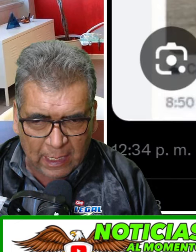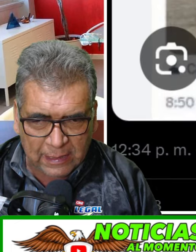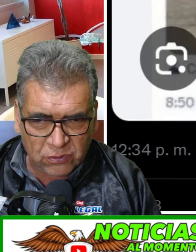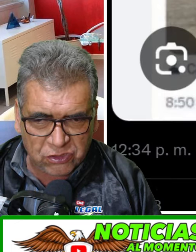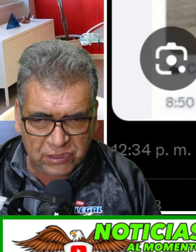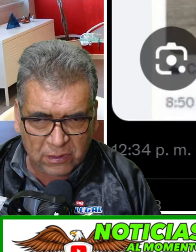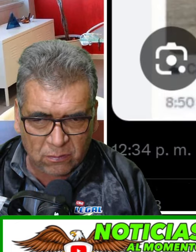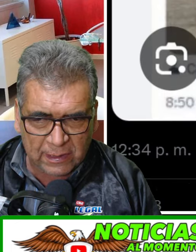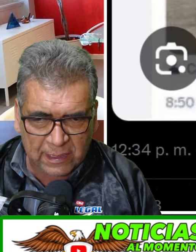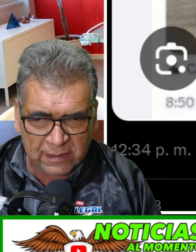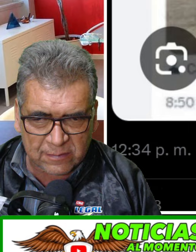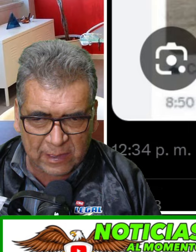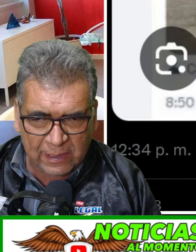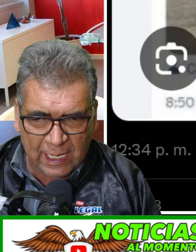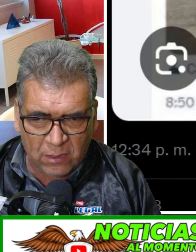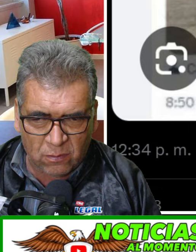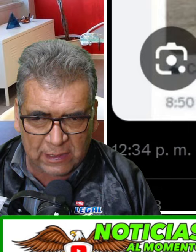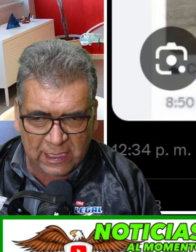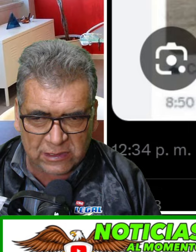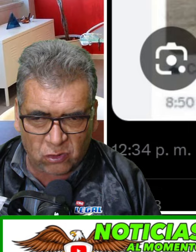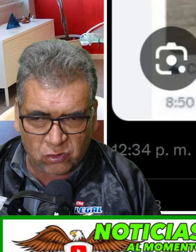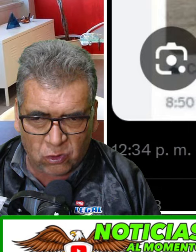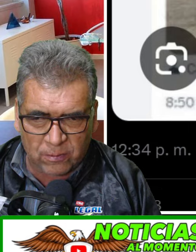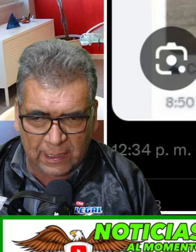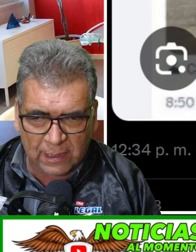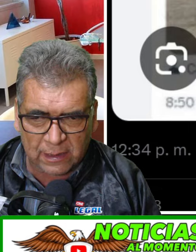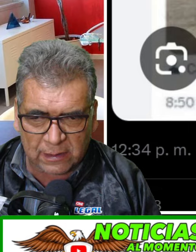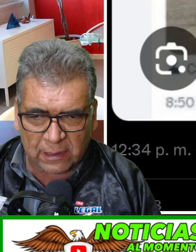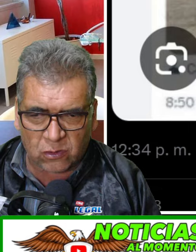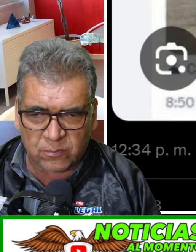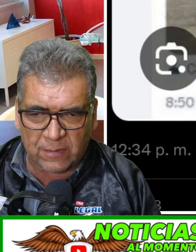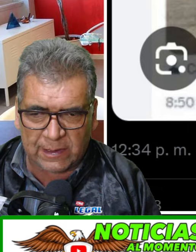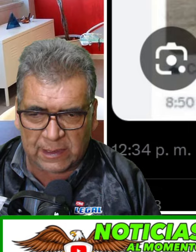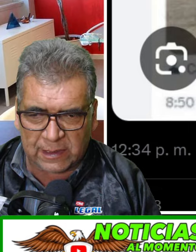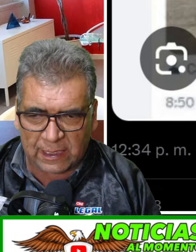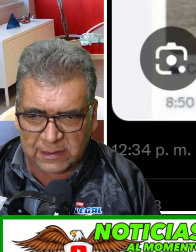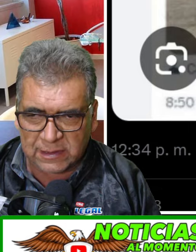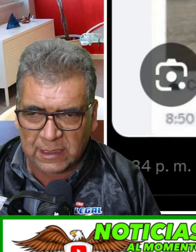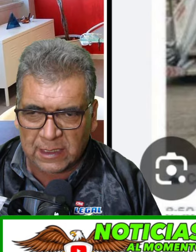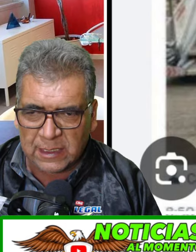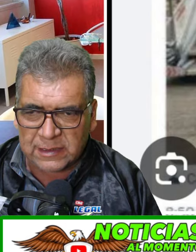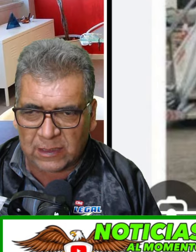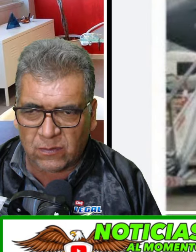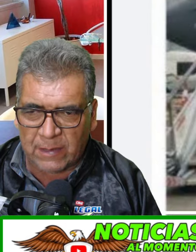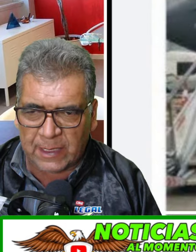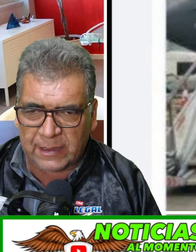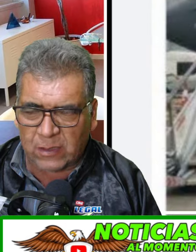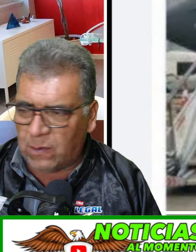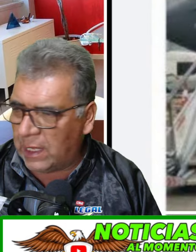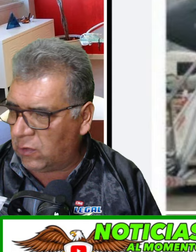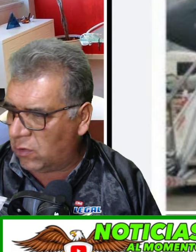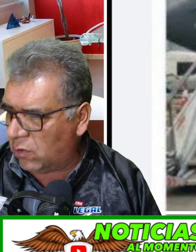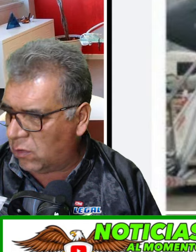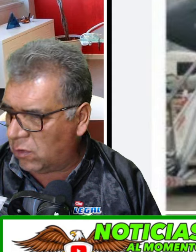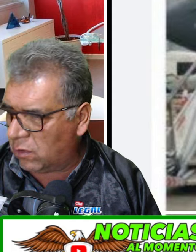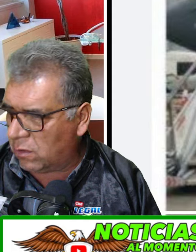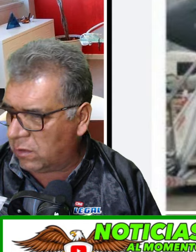a las 8:50 antes meridiano, el 10 de octubre del 2023. Seguramente